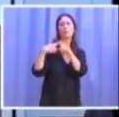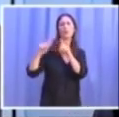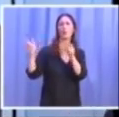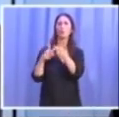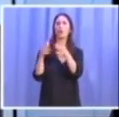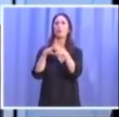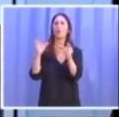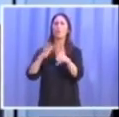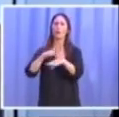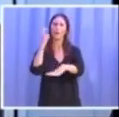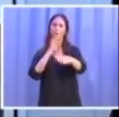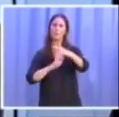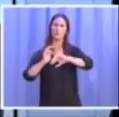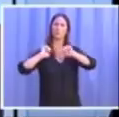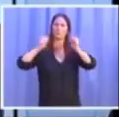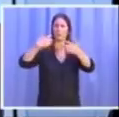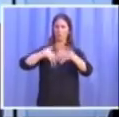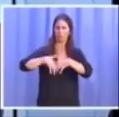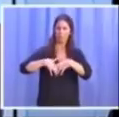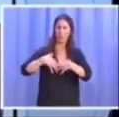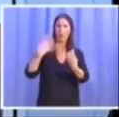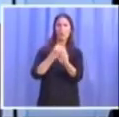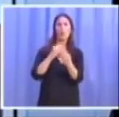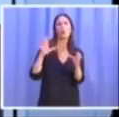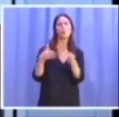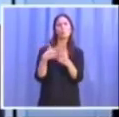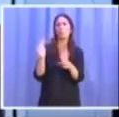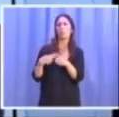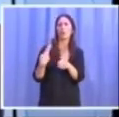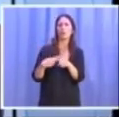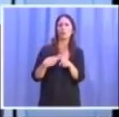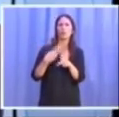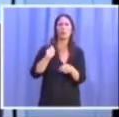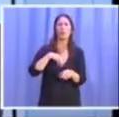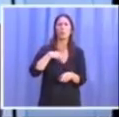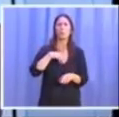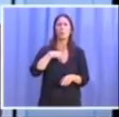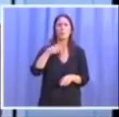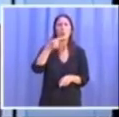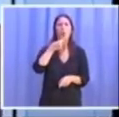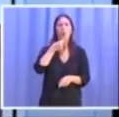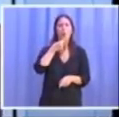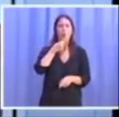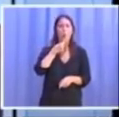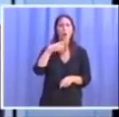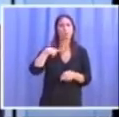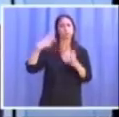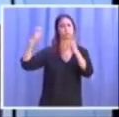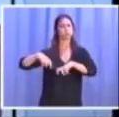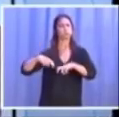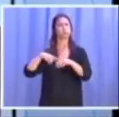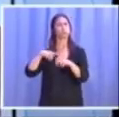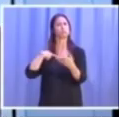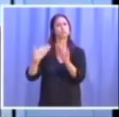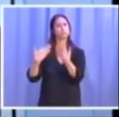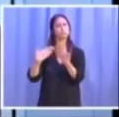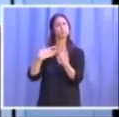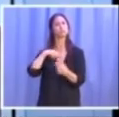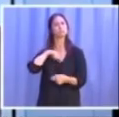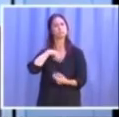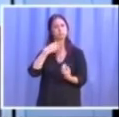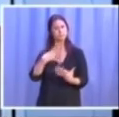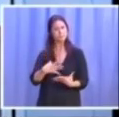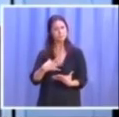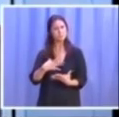que el metro se pusiera en funcionamiento con un partido político, con Juanma Moreno, con el presidente de la Junta, con quien me he sentado y con una ahí buena sintonía. He